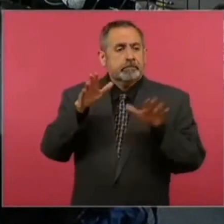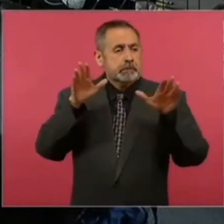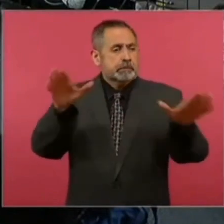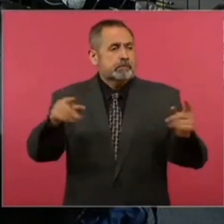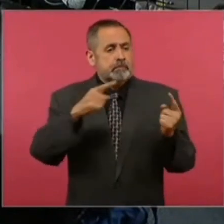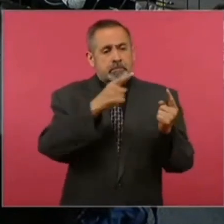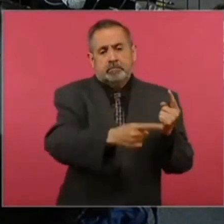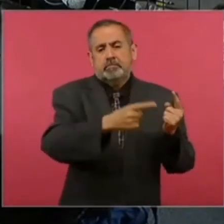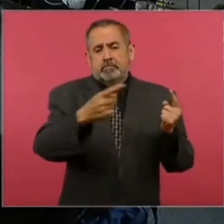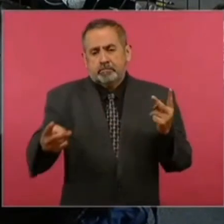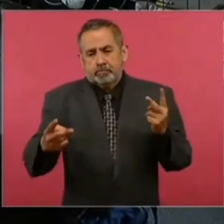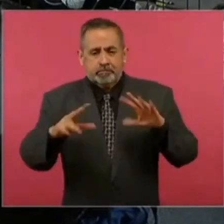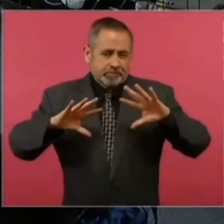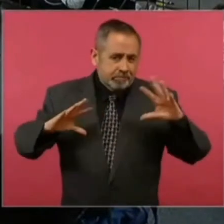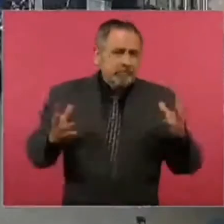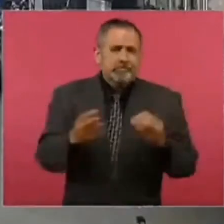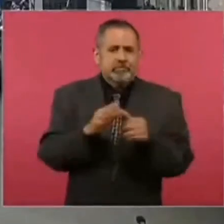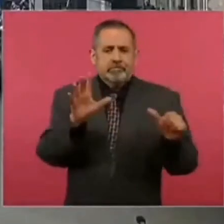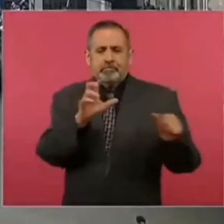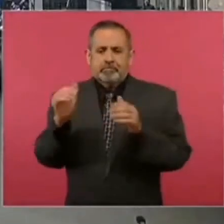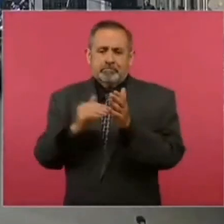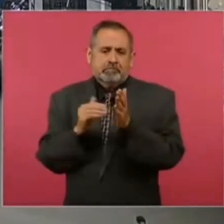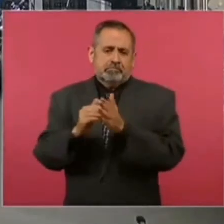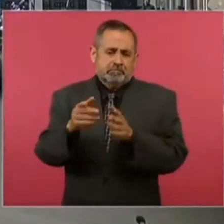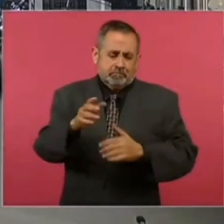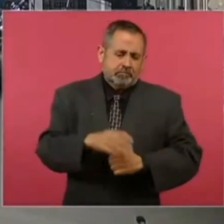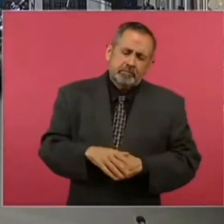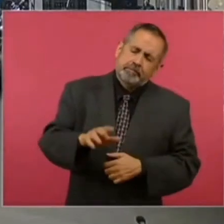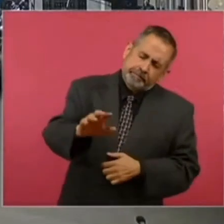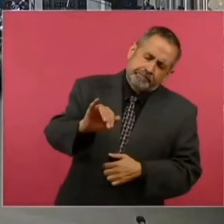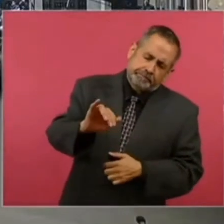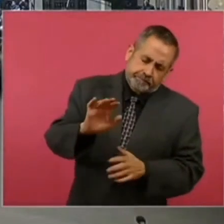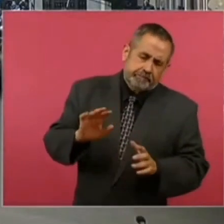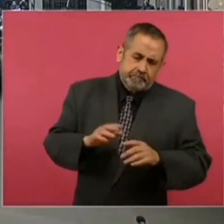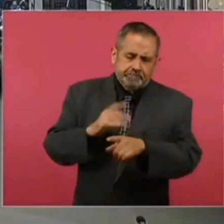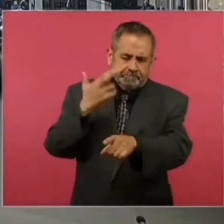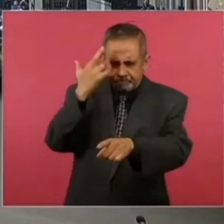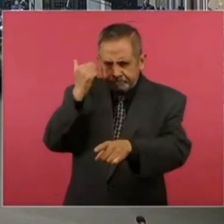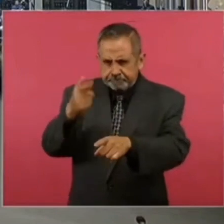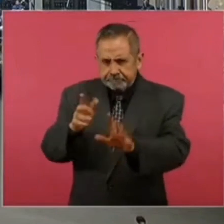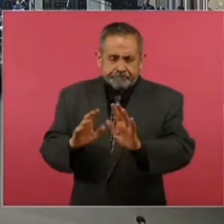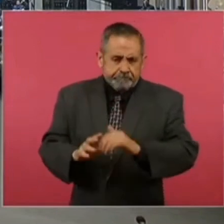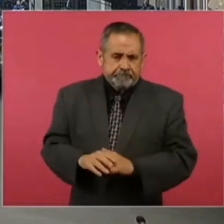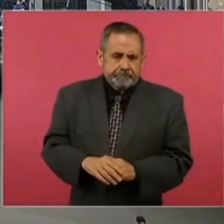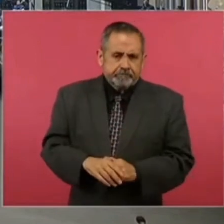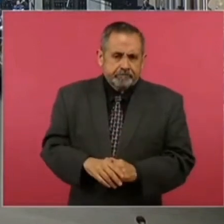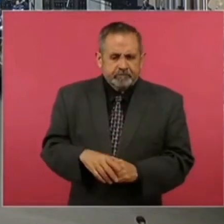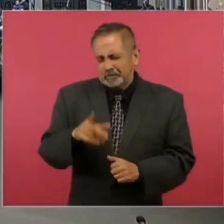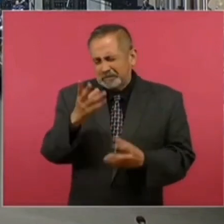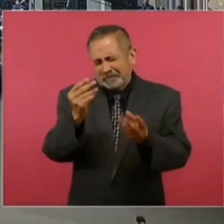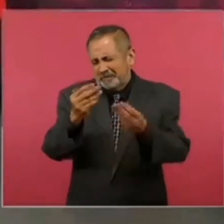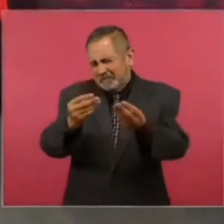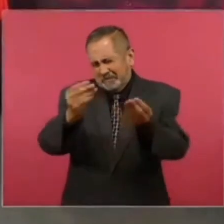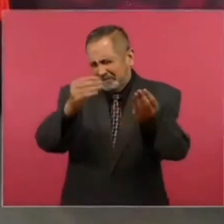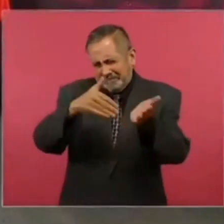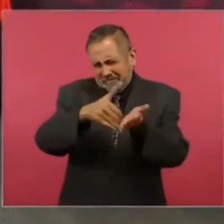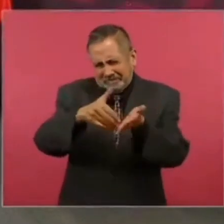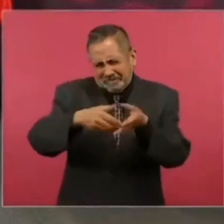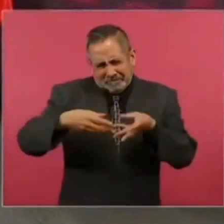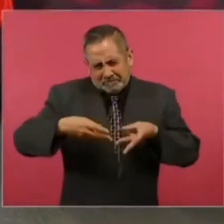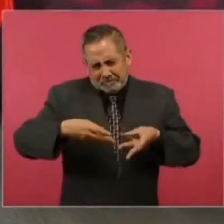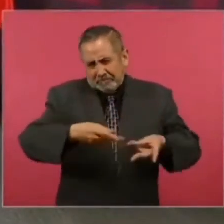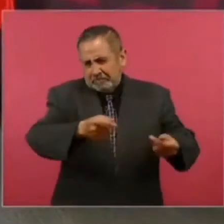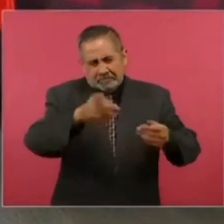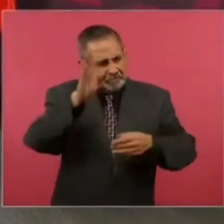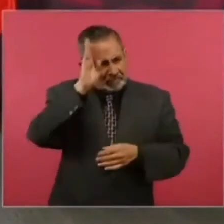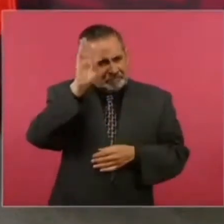y en la totalidad sumaban 600,000 millones. Sí, tienes razón. Era muchísimo.